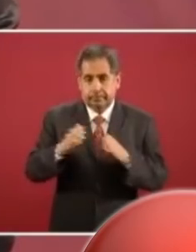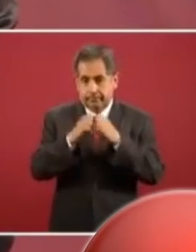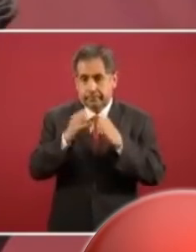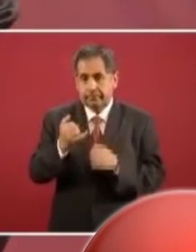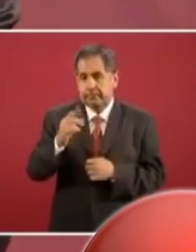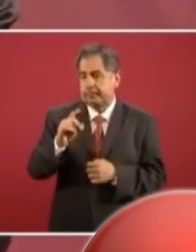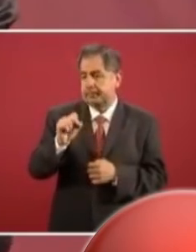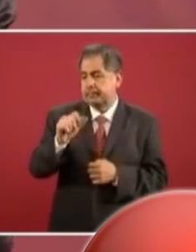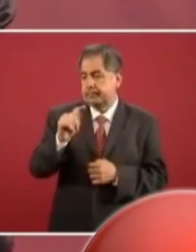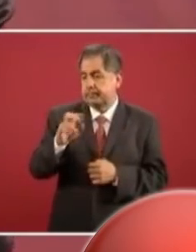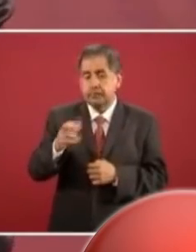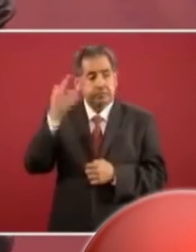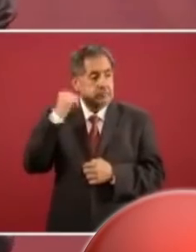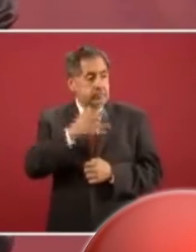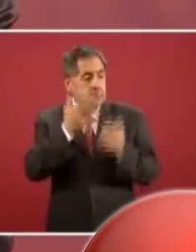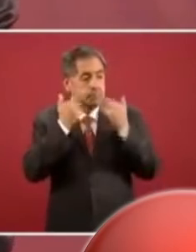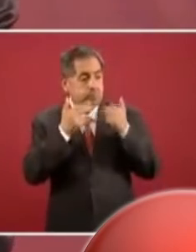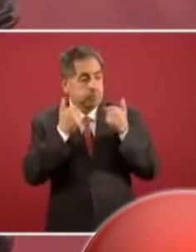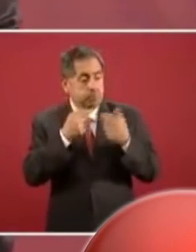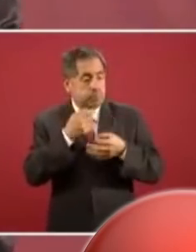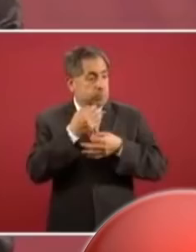emergencia, ni mucho menos desastre,